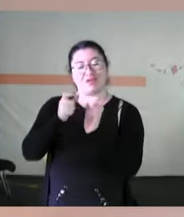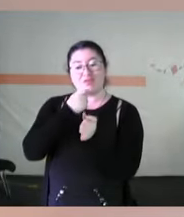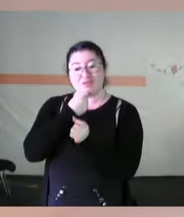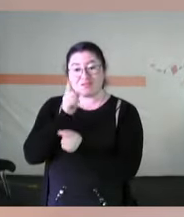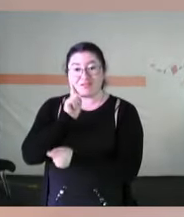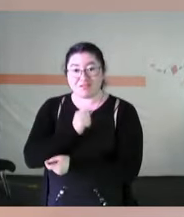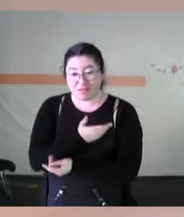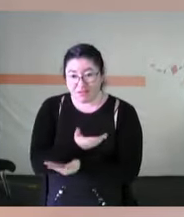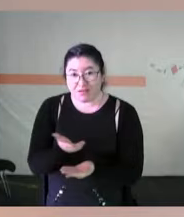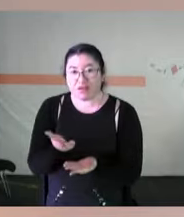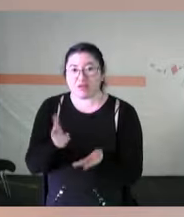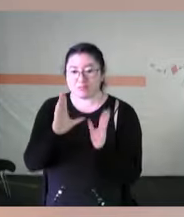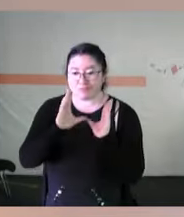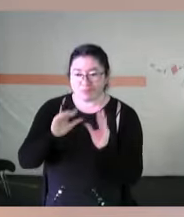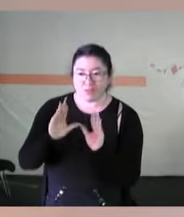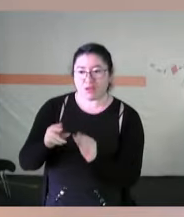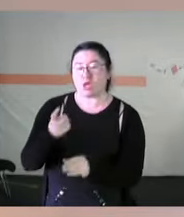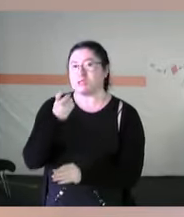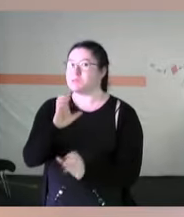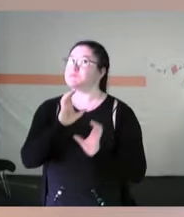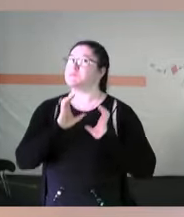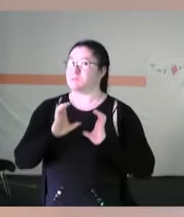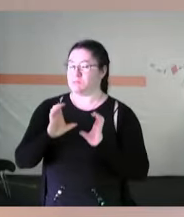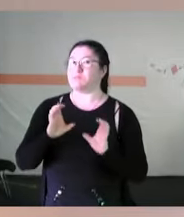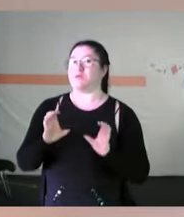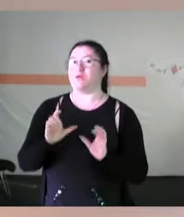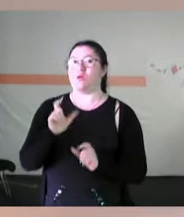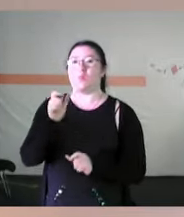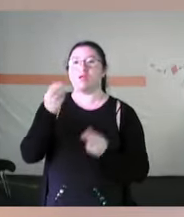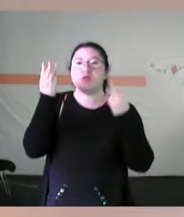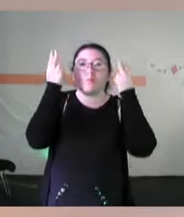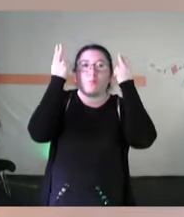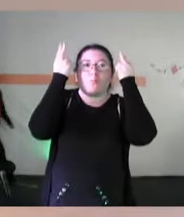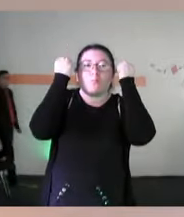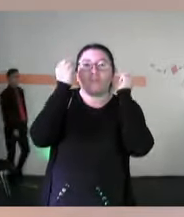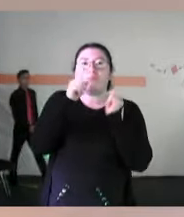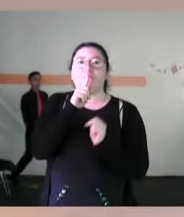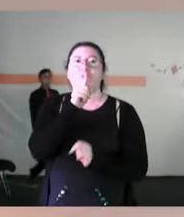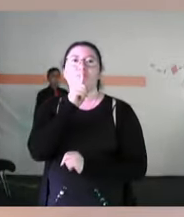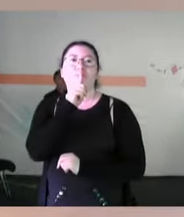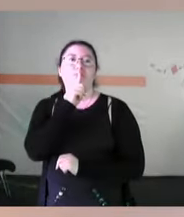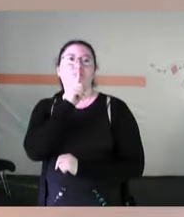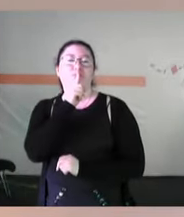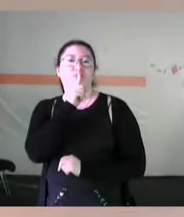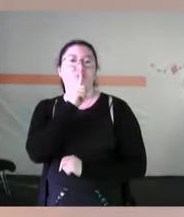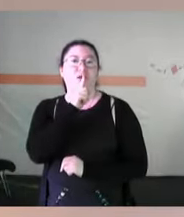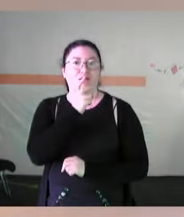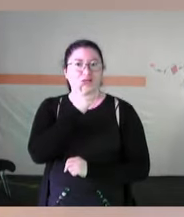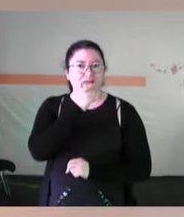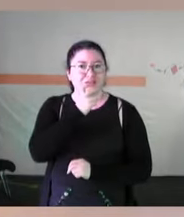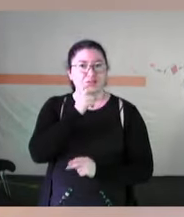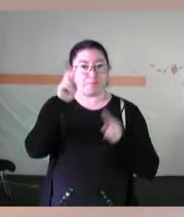niñas. La sumisión y el silencio. El silencio de la Virgen, que es tan valorado,